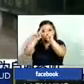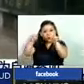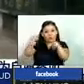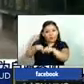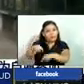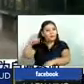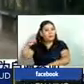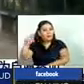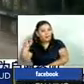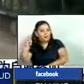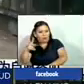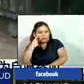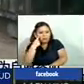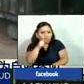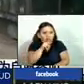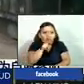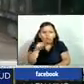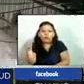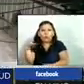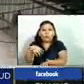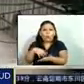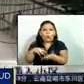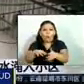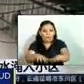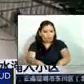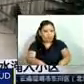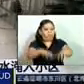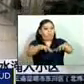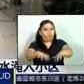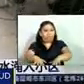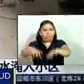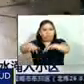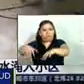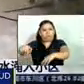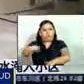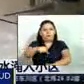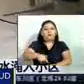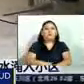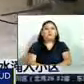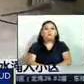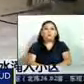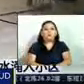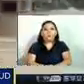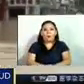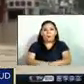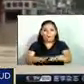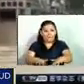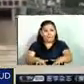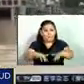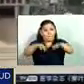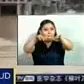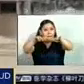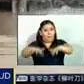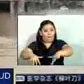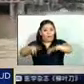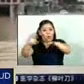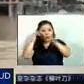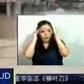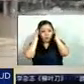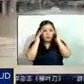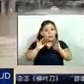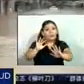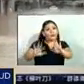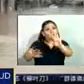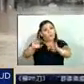CCTV mostró escenas de pueblos y ciudades inundados por crecidas en partes de la provincia de Anui Las aguas rebasaron los niveles de alarma en 19